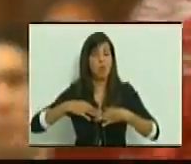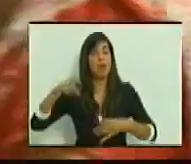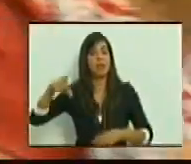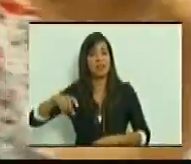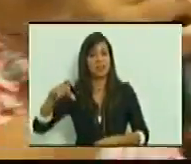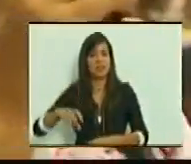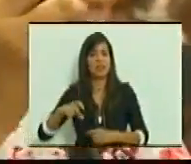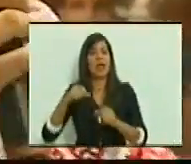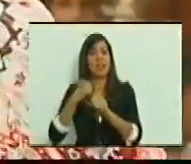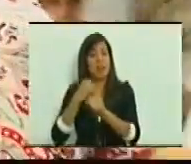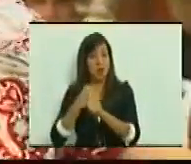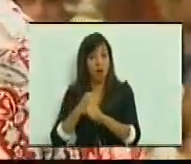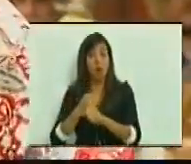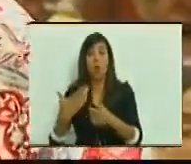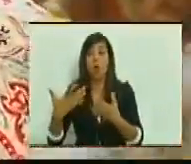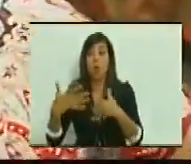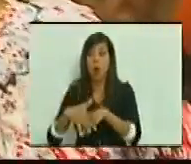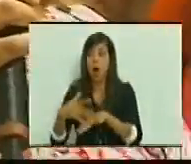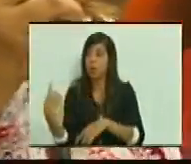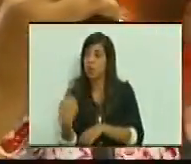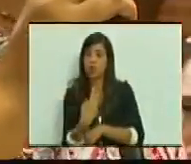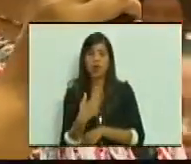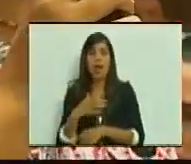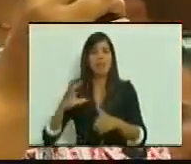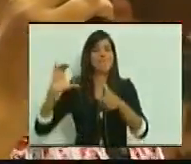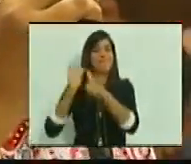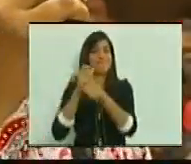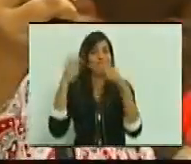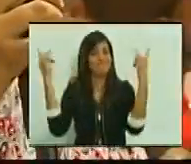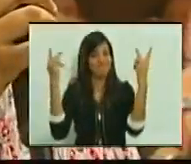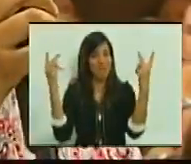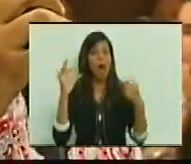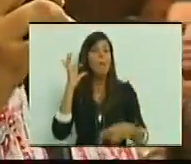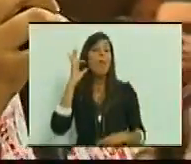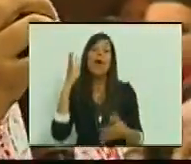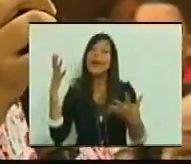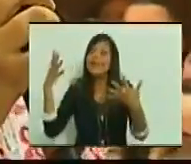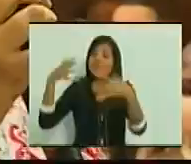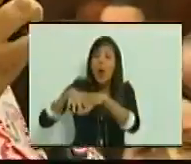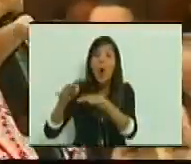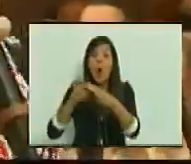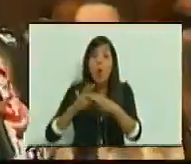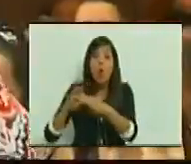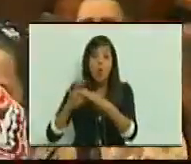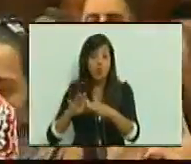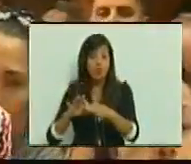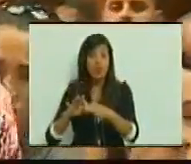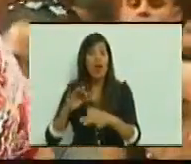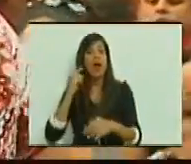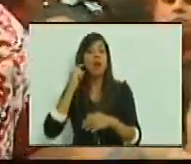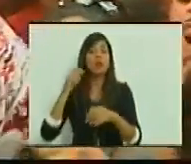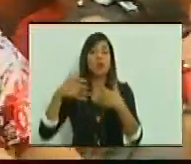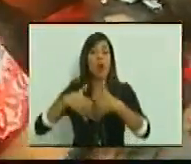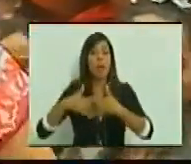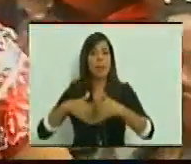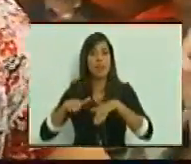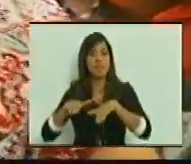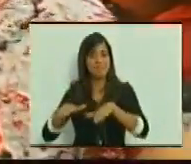para su trabajo, y logramos en ese conglomerado, que fue también impulsado por nuestro gobierno, por nuestro buen gobierno, que